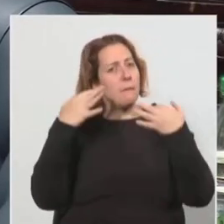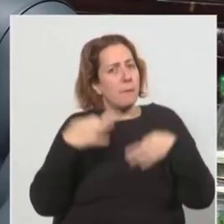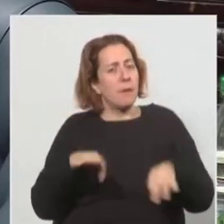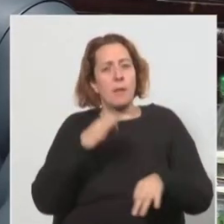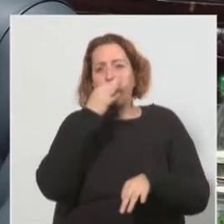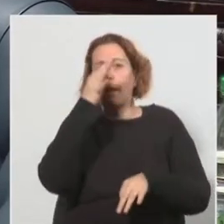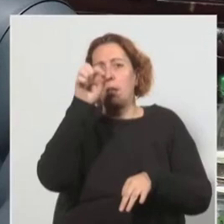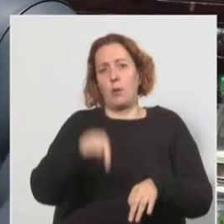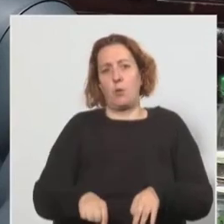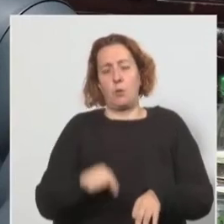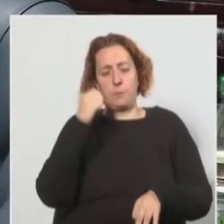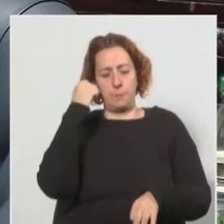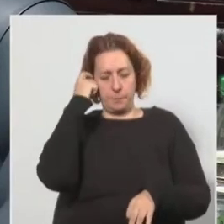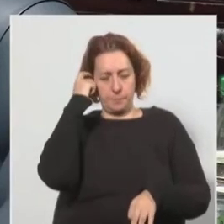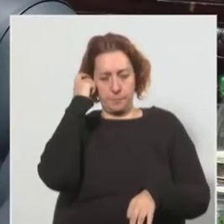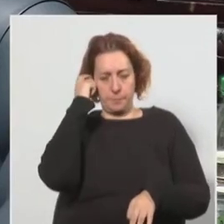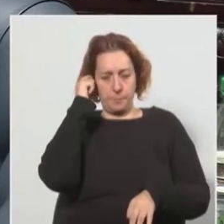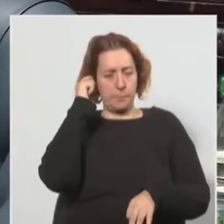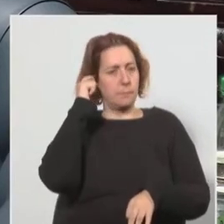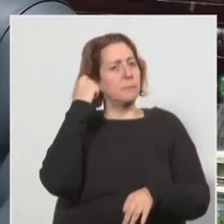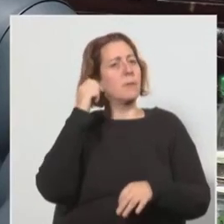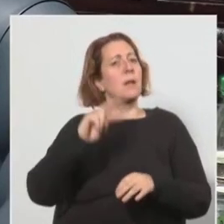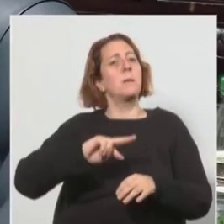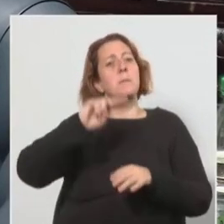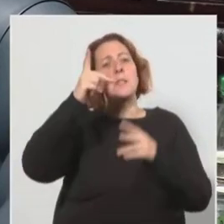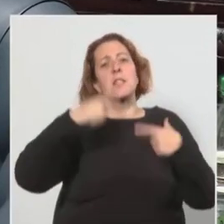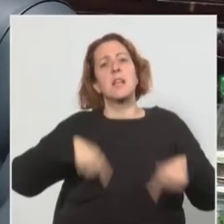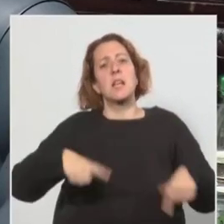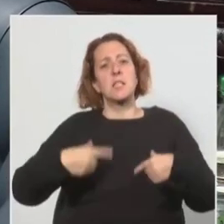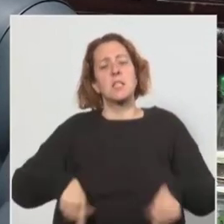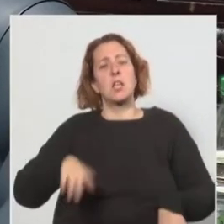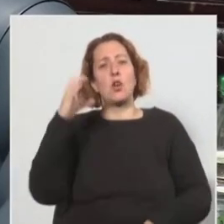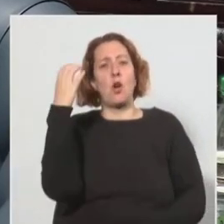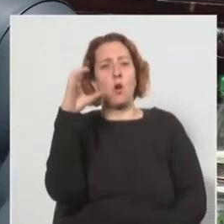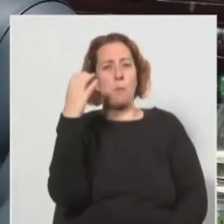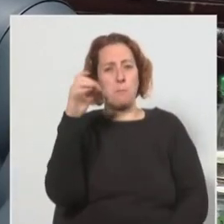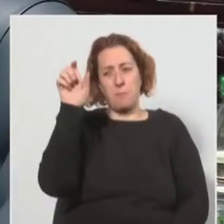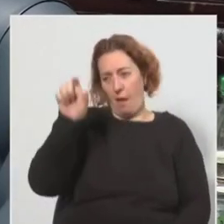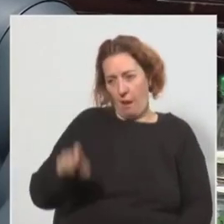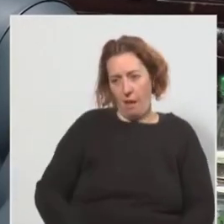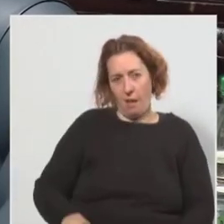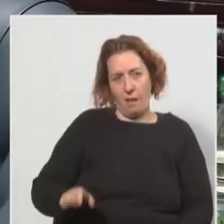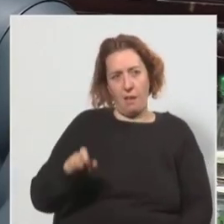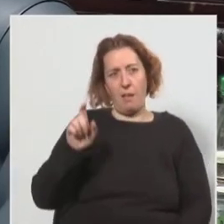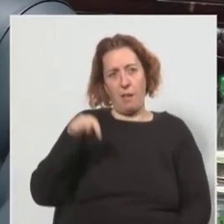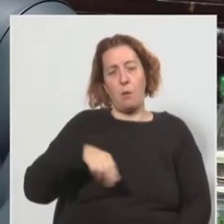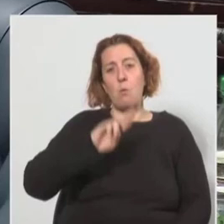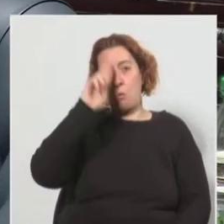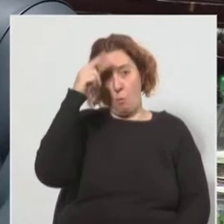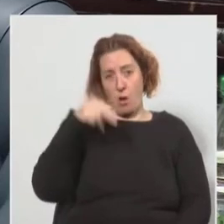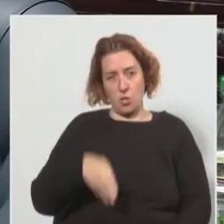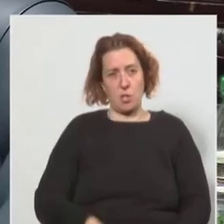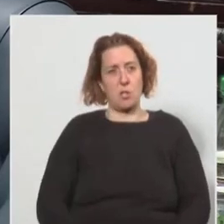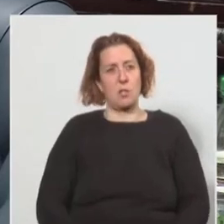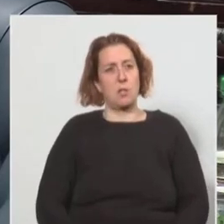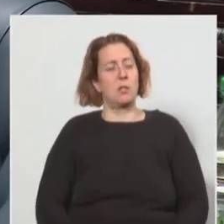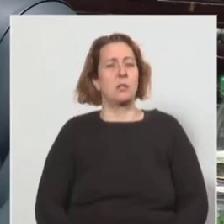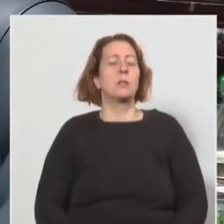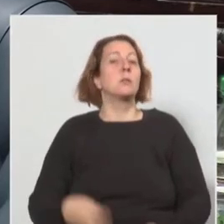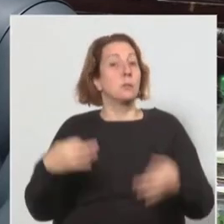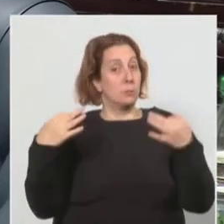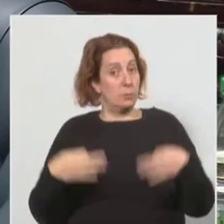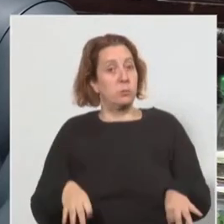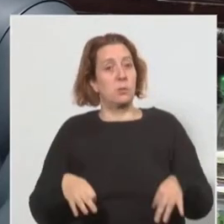reafirmado hoy por la Nobel vicecanciller colombiana, que es de nacionalidad uruguaya.